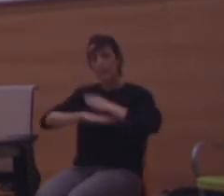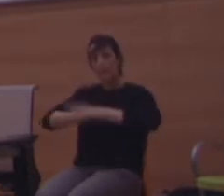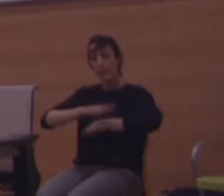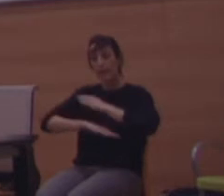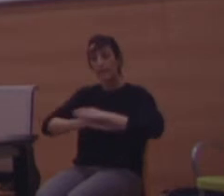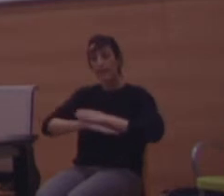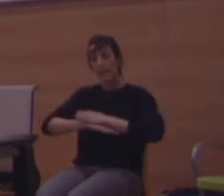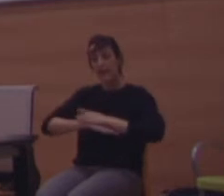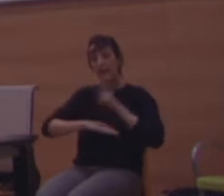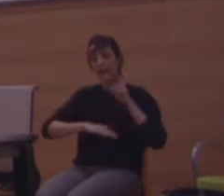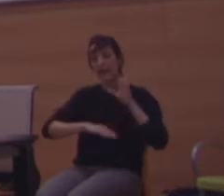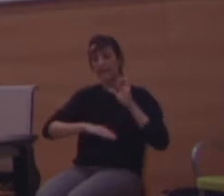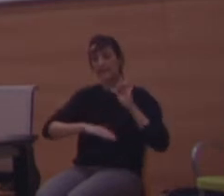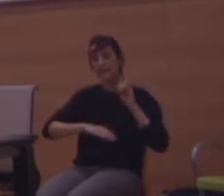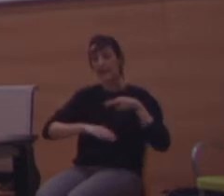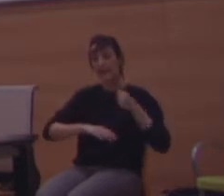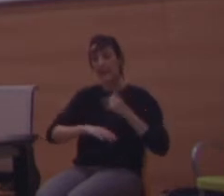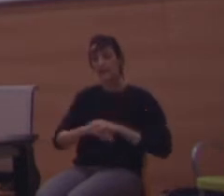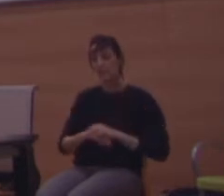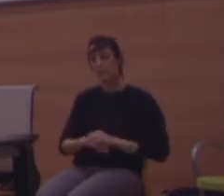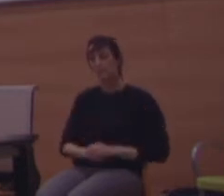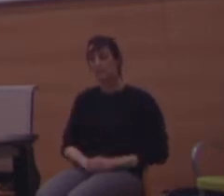resina, que es mucho